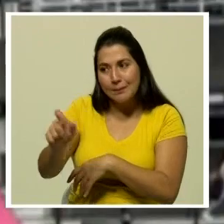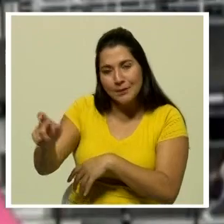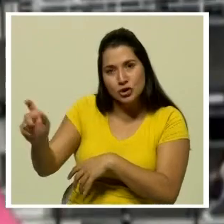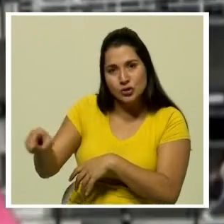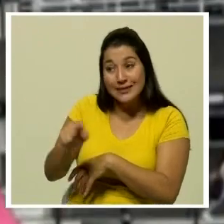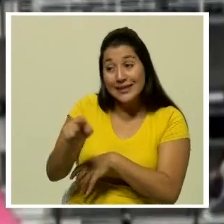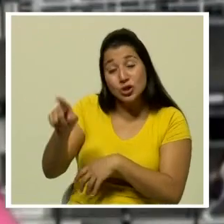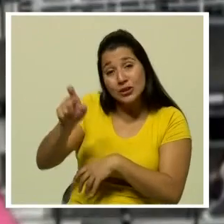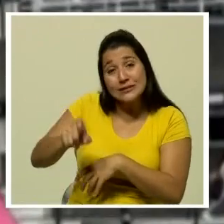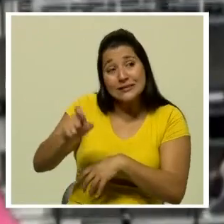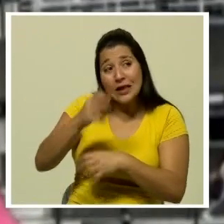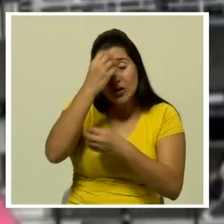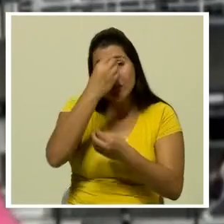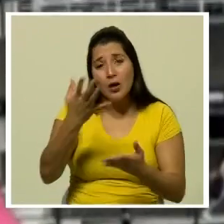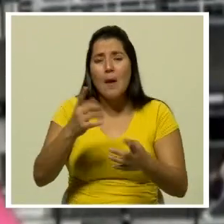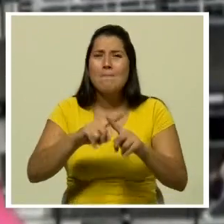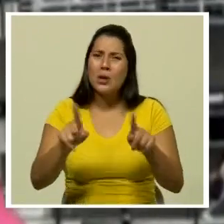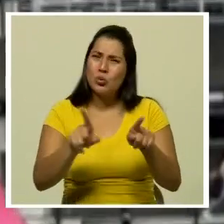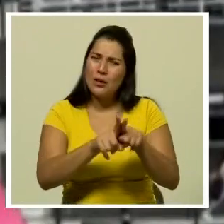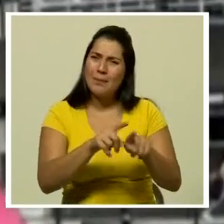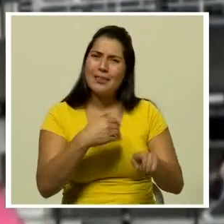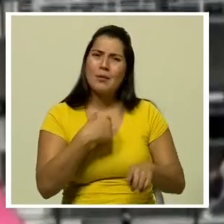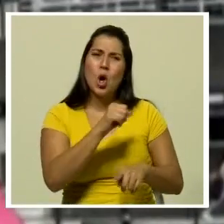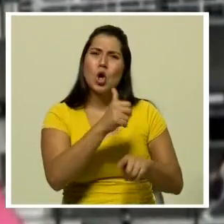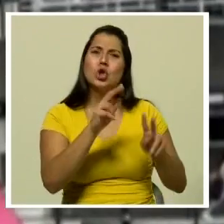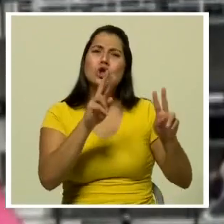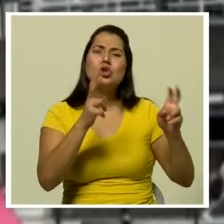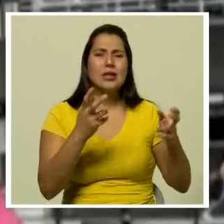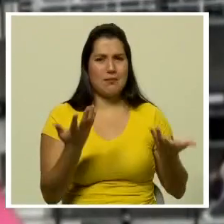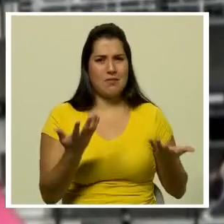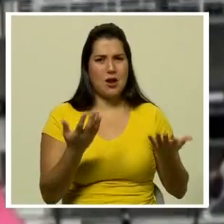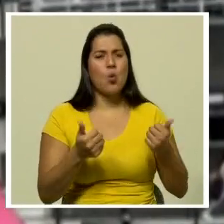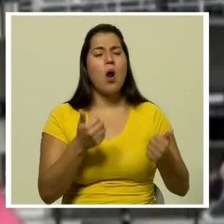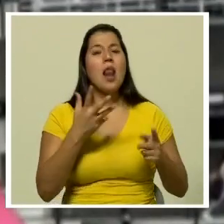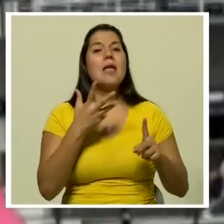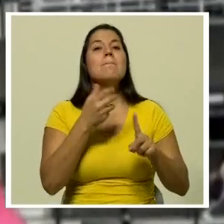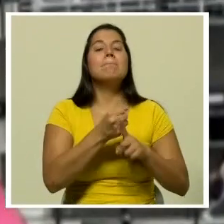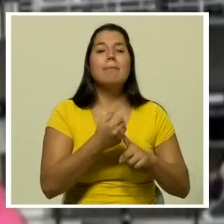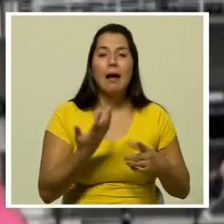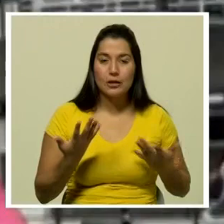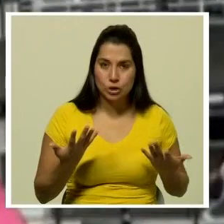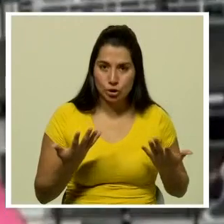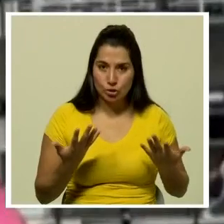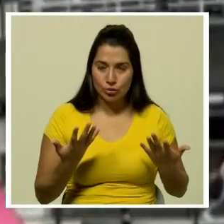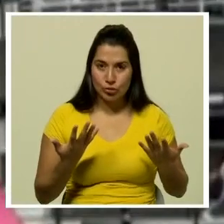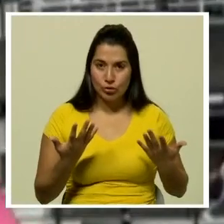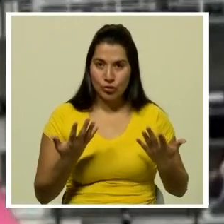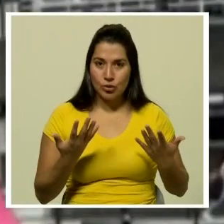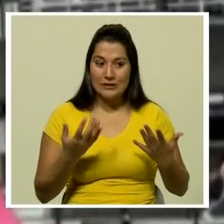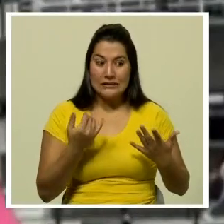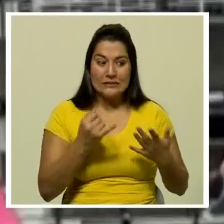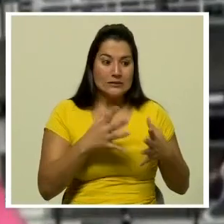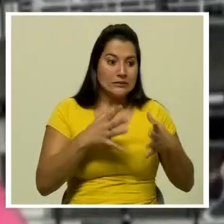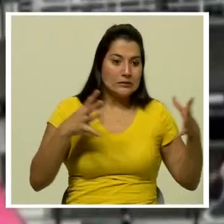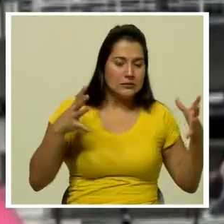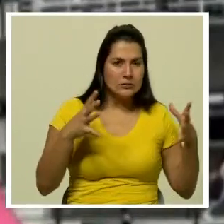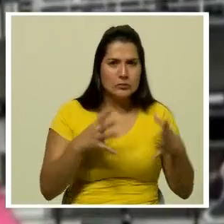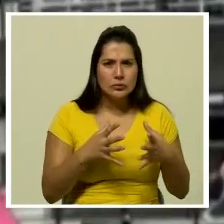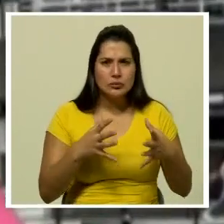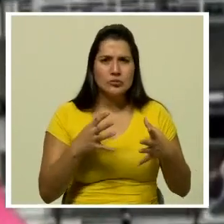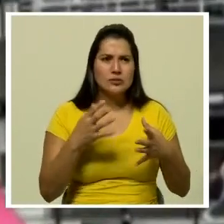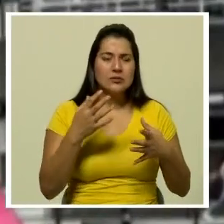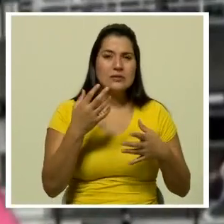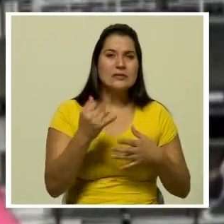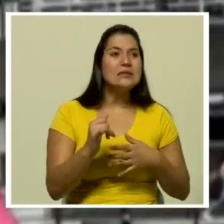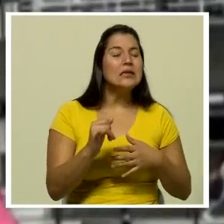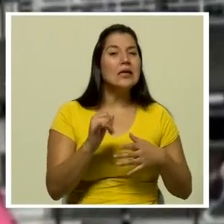cubrirlo. Pero está lo otro y es el impacto, la magnitud, ya sea por cercanía geográfica,